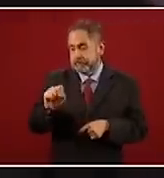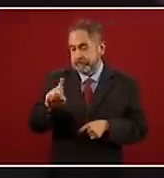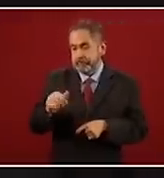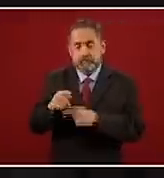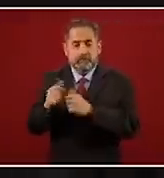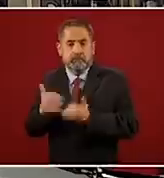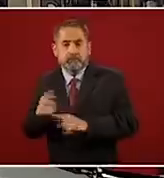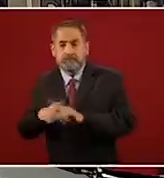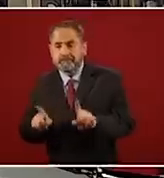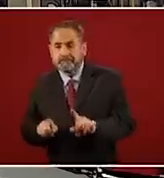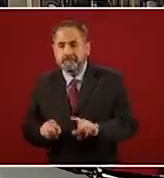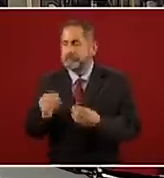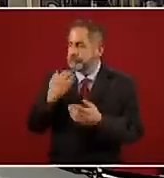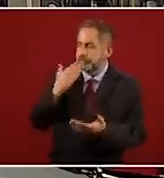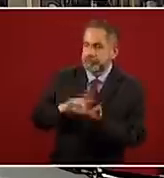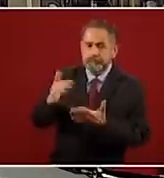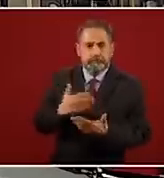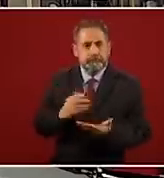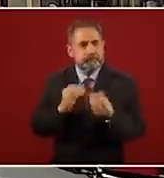sí. Muchas gracias.